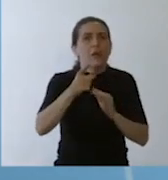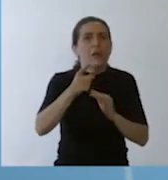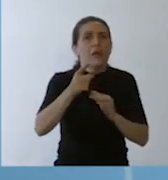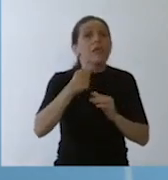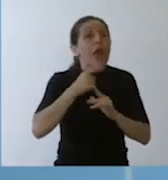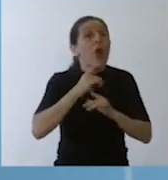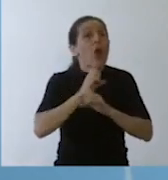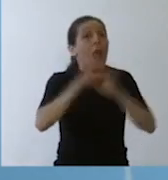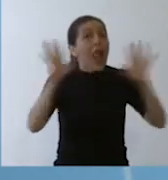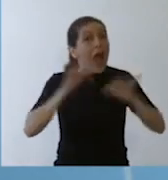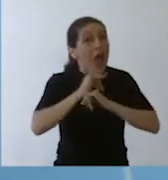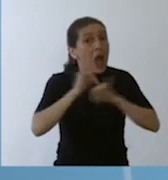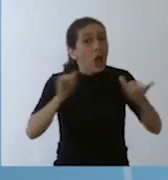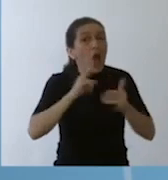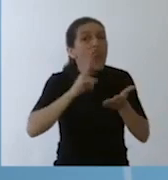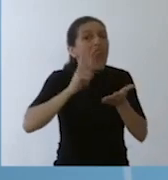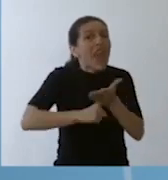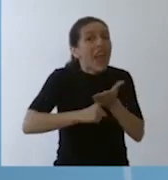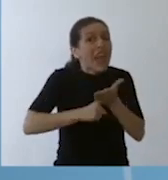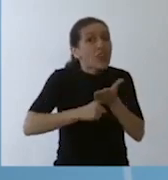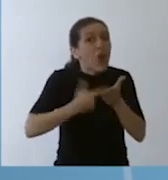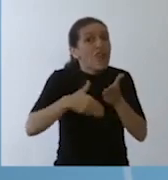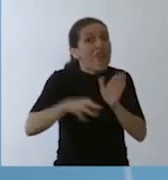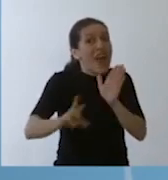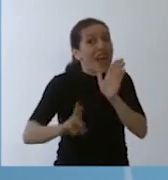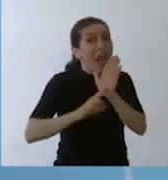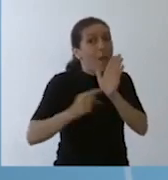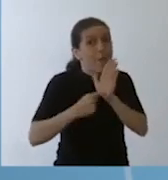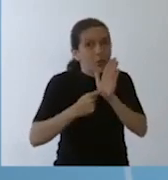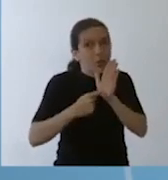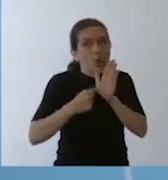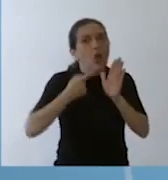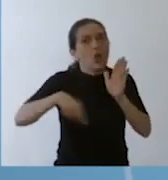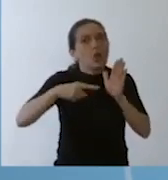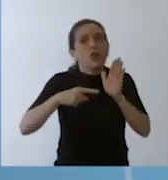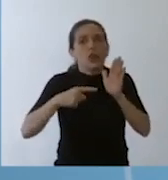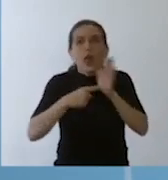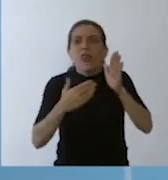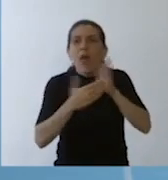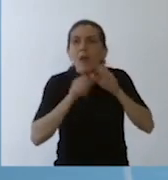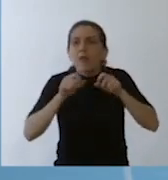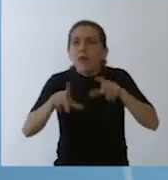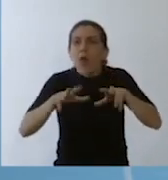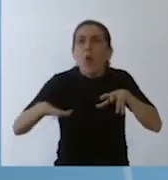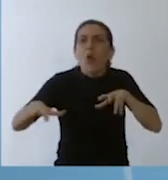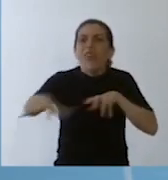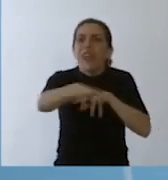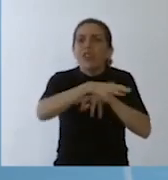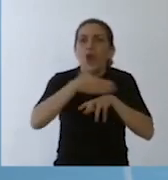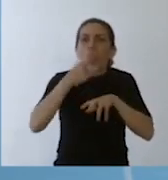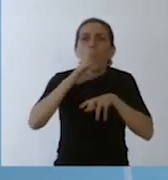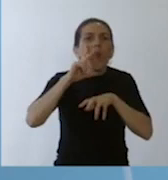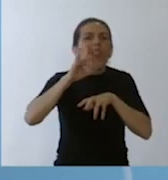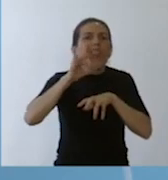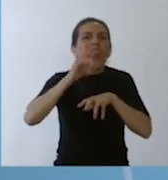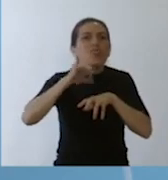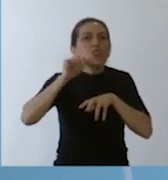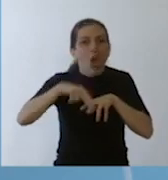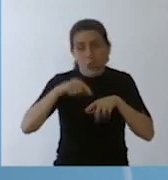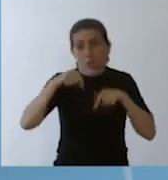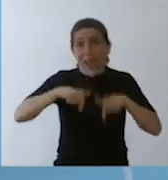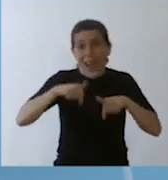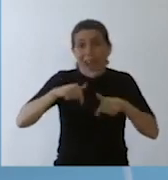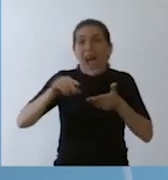Quiero que quede claro, el decreto reglamentario lo hacemos por jurisdicciones. En el caso nuestro lo pone operativo la